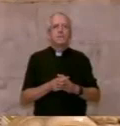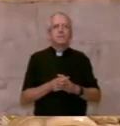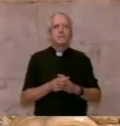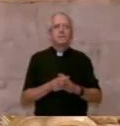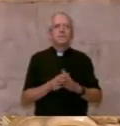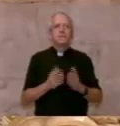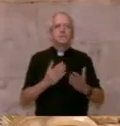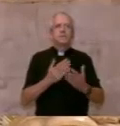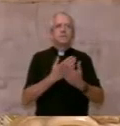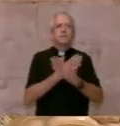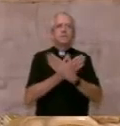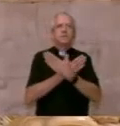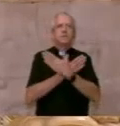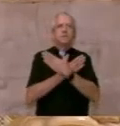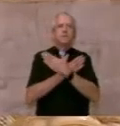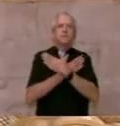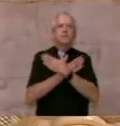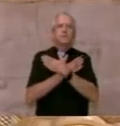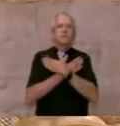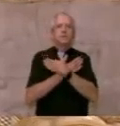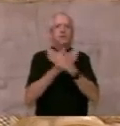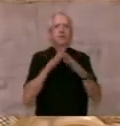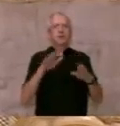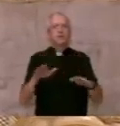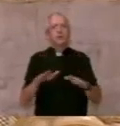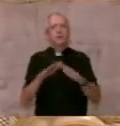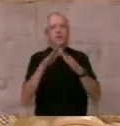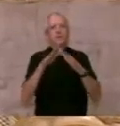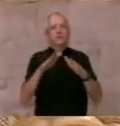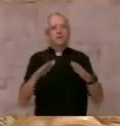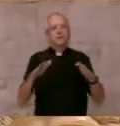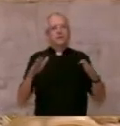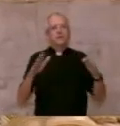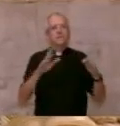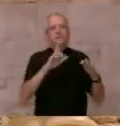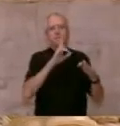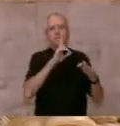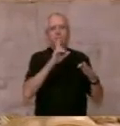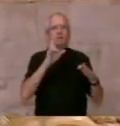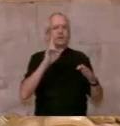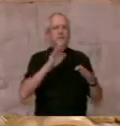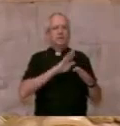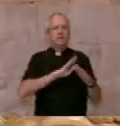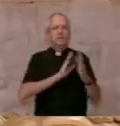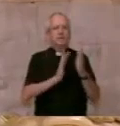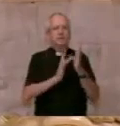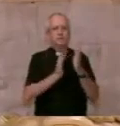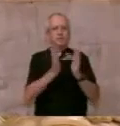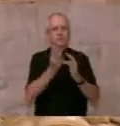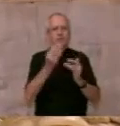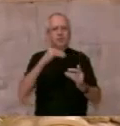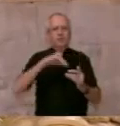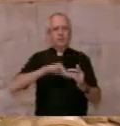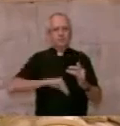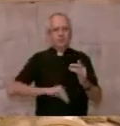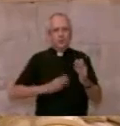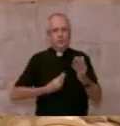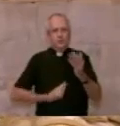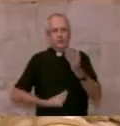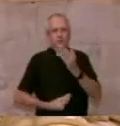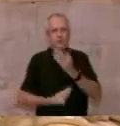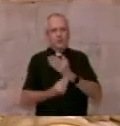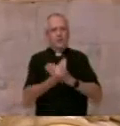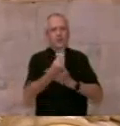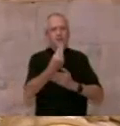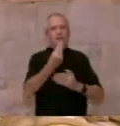del sagrado cíngulo, en la forma que relata el antiguo breviario de esta iglesia, de donde todos los autores